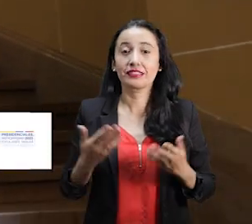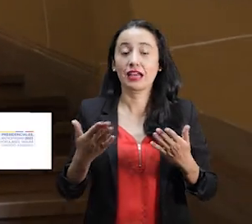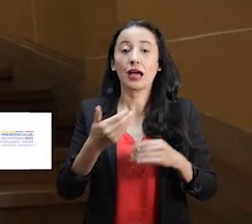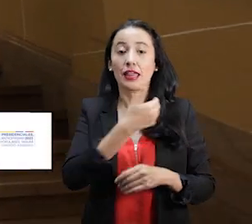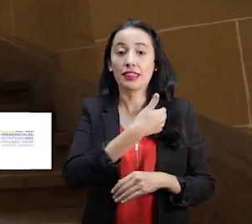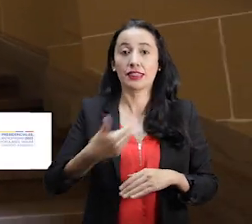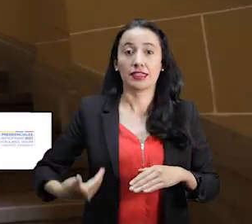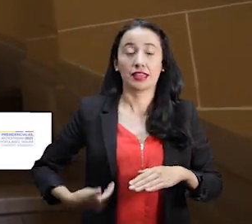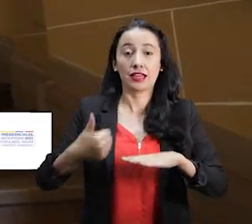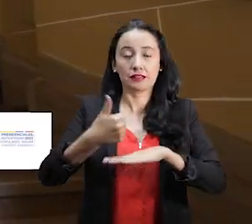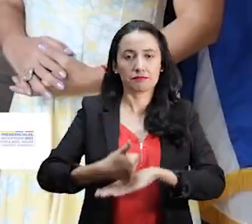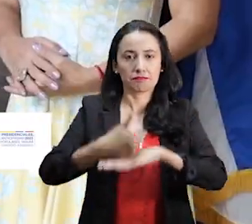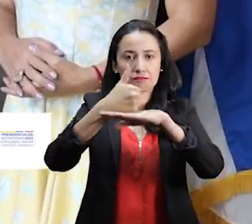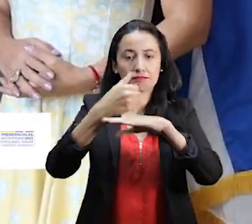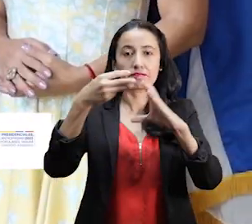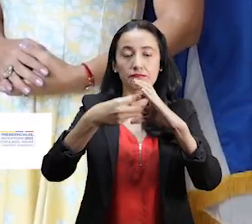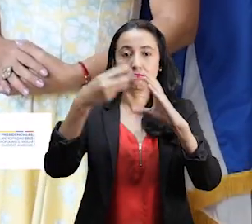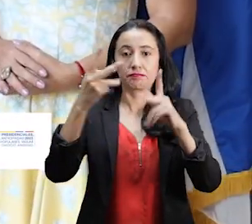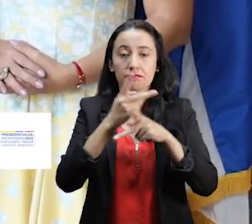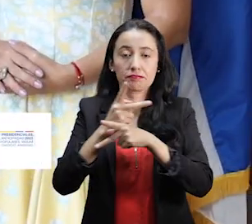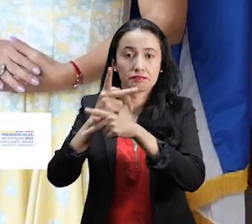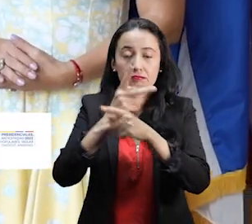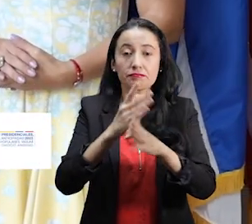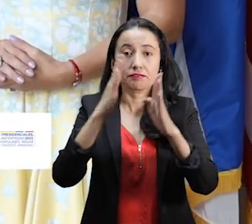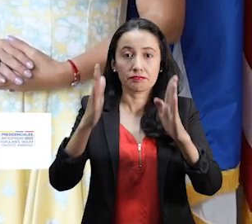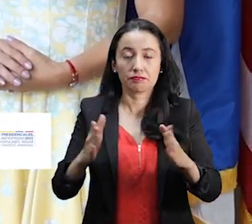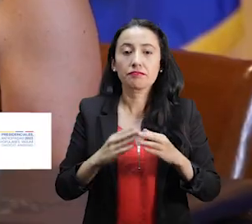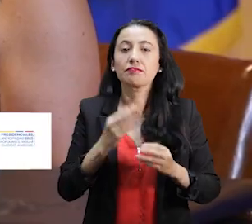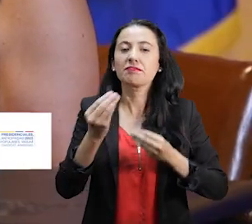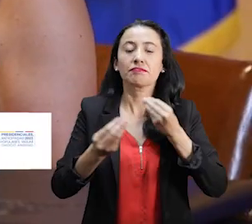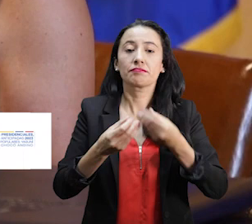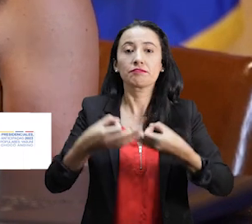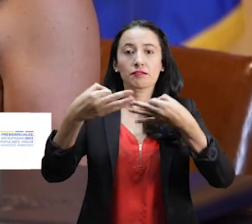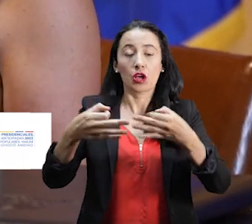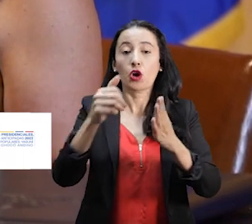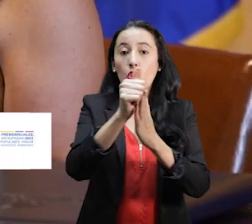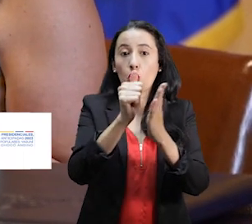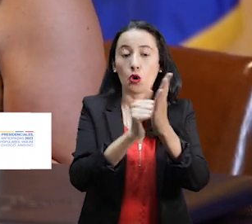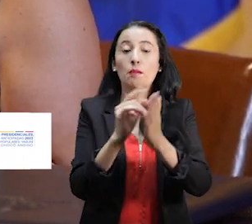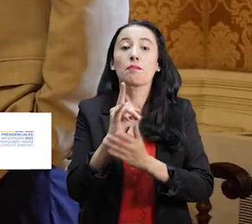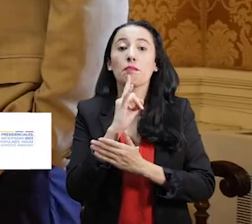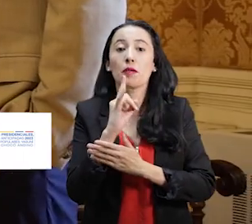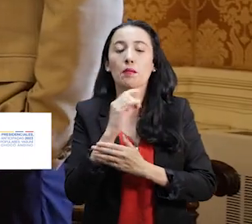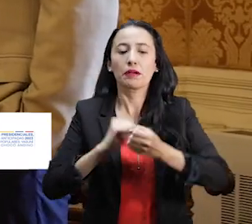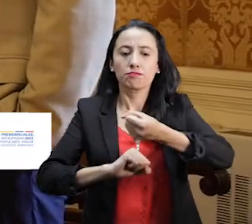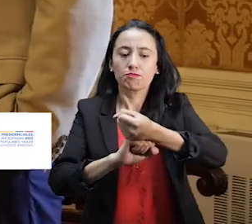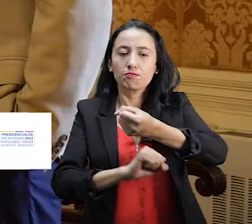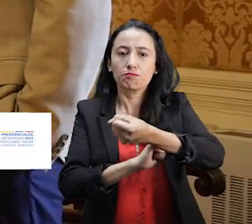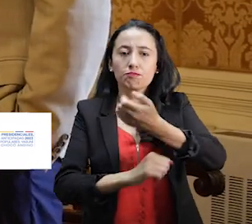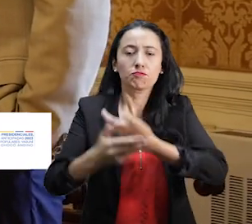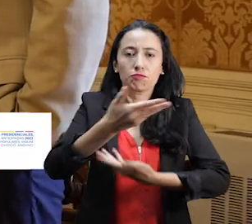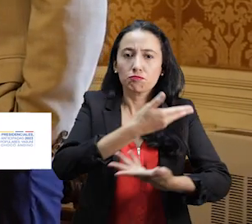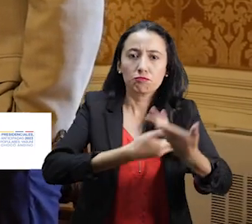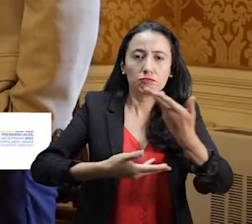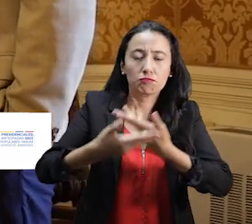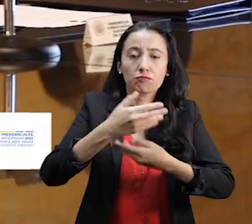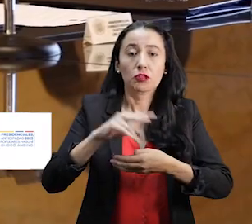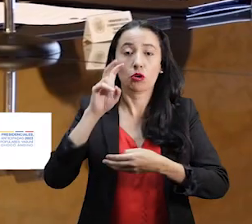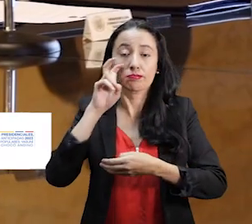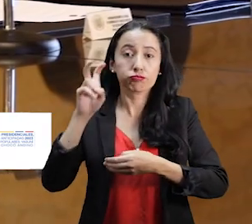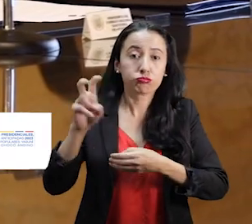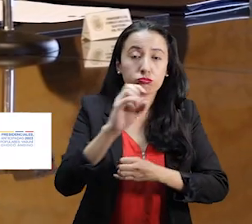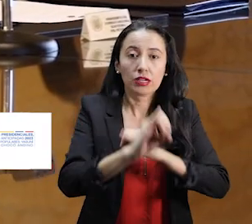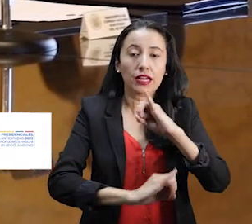Nuestra presidenta Diana Atamaín y el consejero José Cabrera Zurita cumplieron agenda en Estados Unidos para fortalecer la cooperación